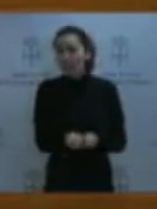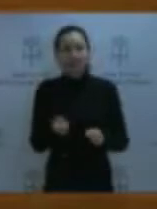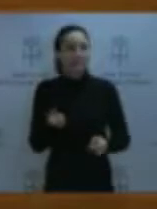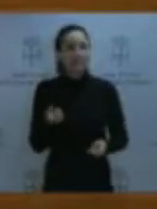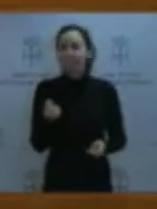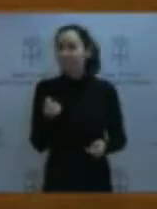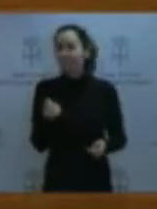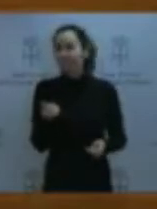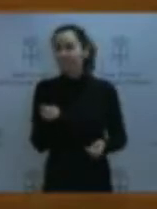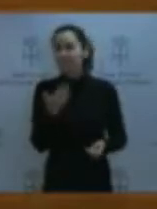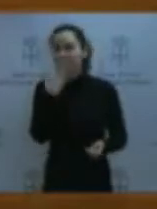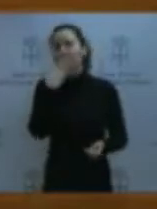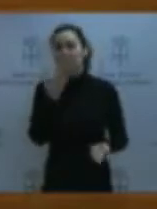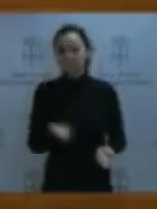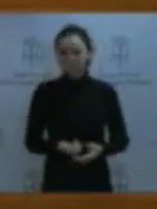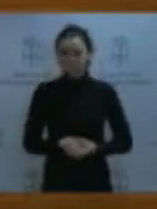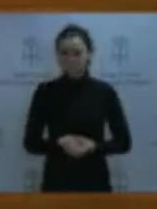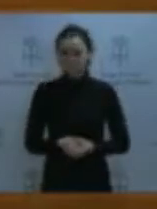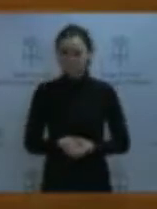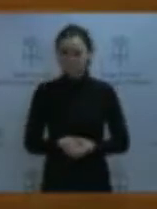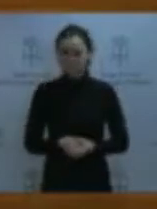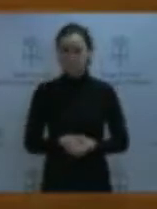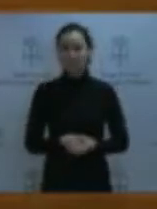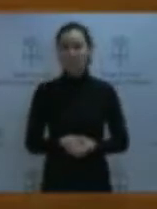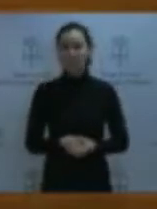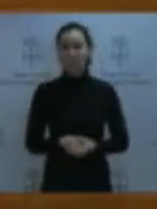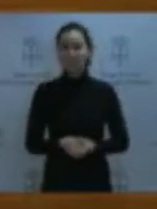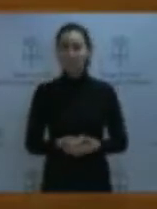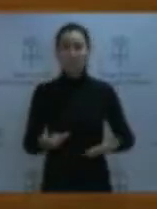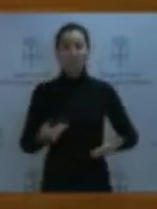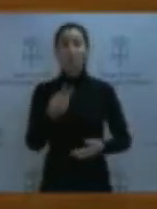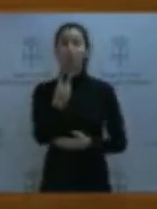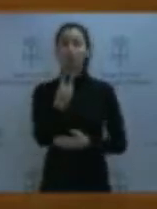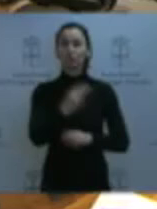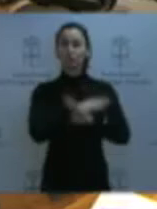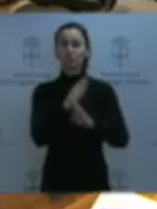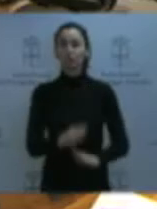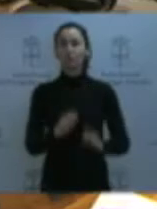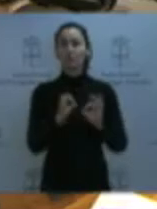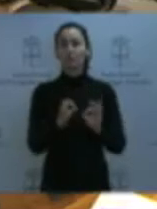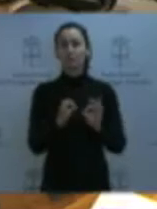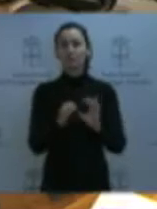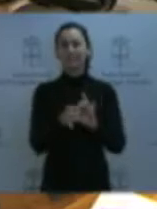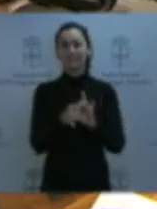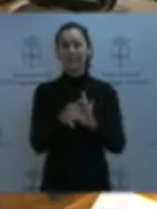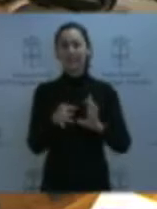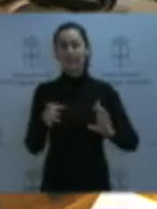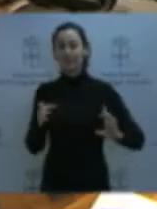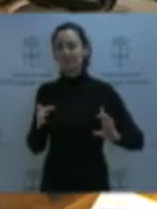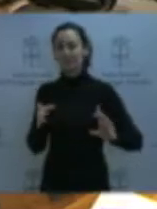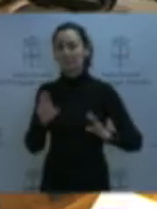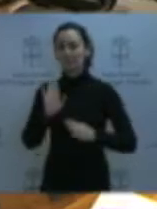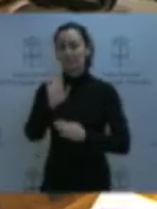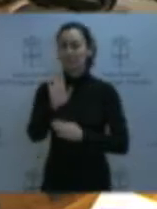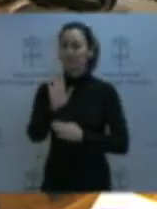dicho, absolutamente ridícula. 2 es la cifra que finalmente nos separó con la oferta que hizo el Gobierno, porque